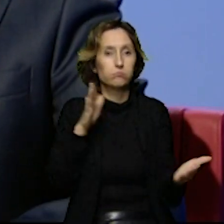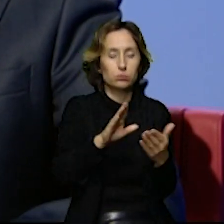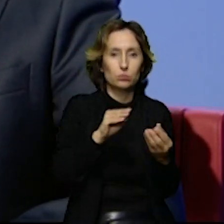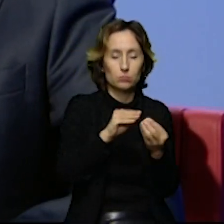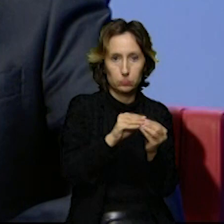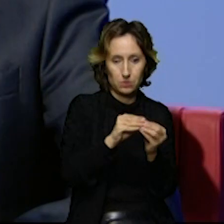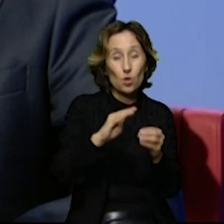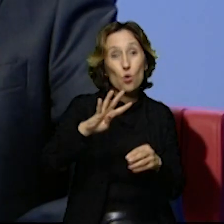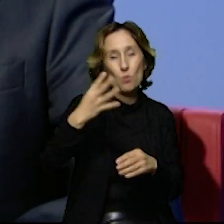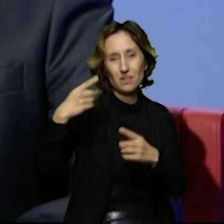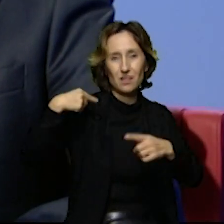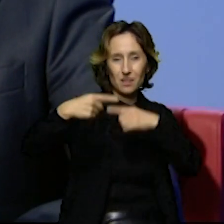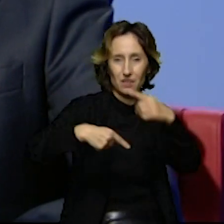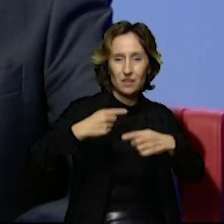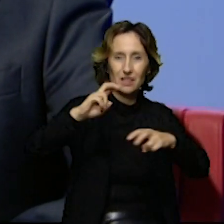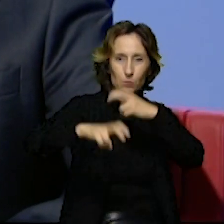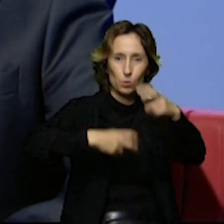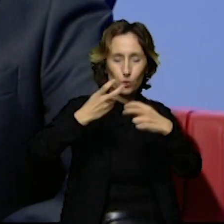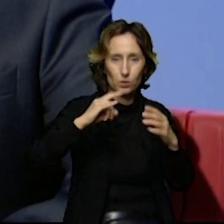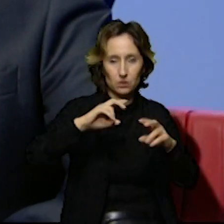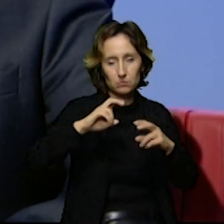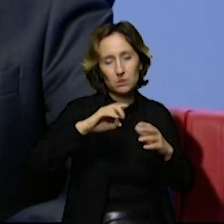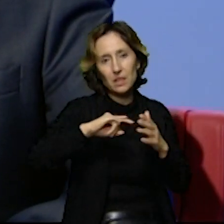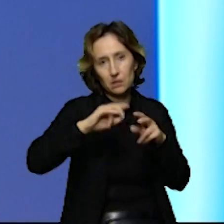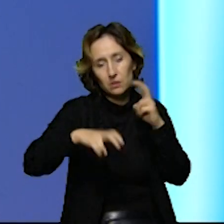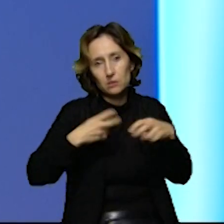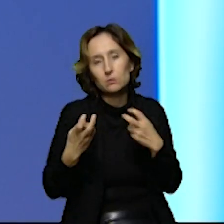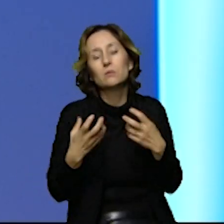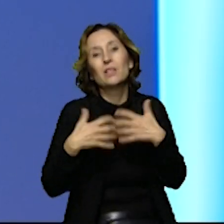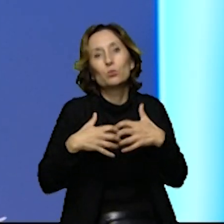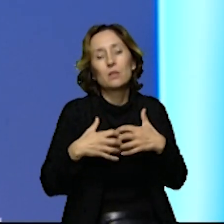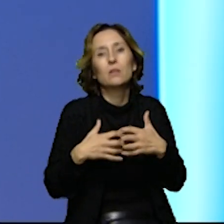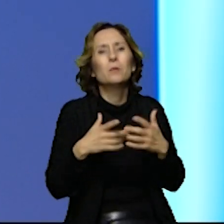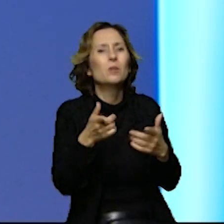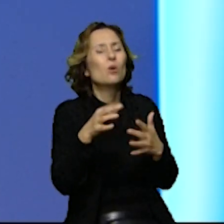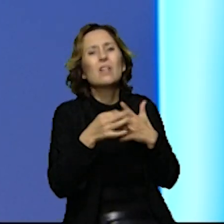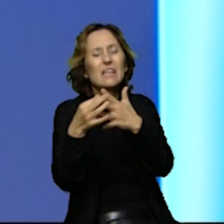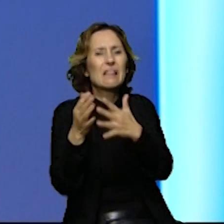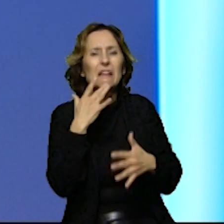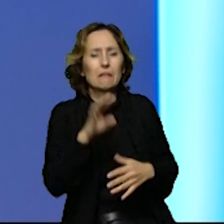industrial. Pero estamos en buena posición. Esa cuarta revolución industrial, ¿quién la lidera?